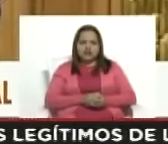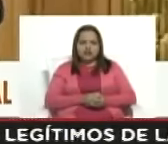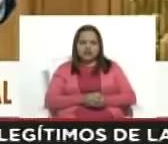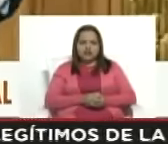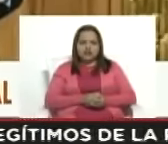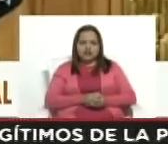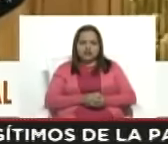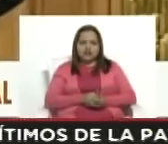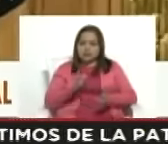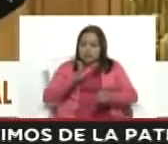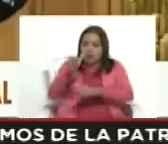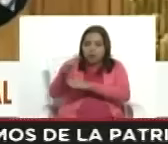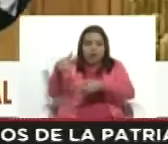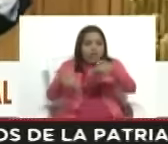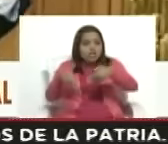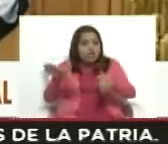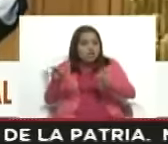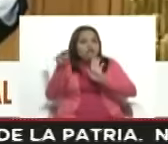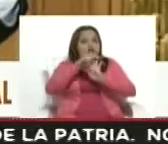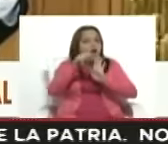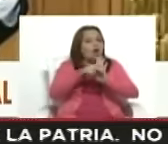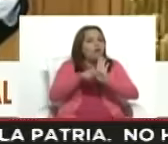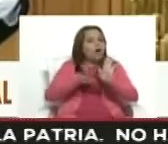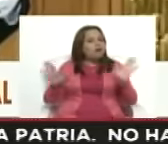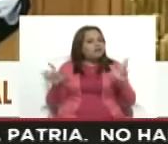Vamos a elecciones, reglas de juego,